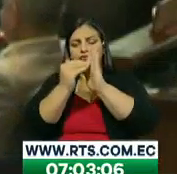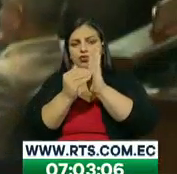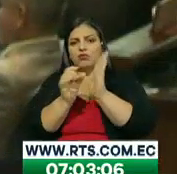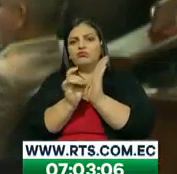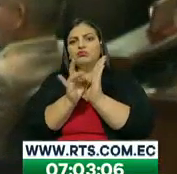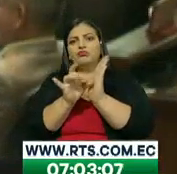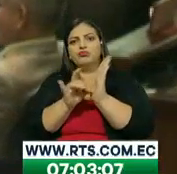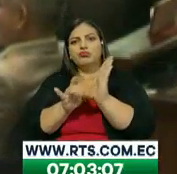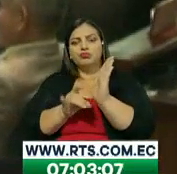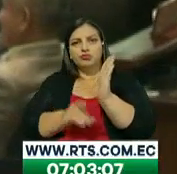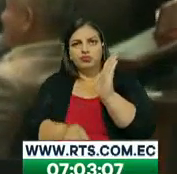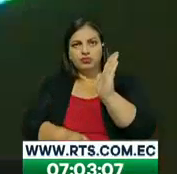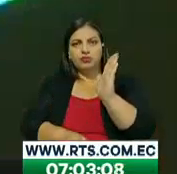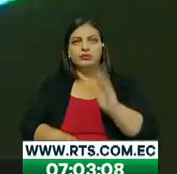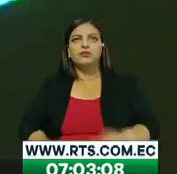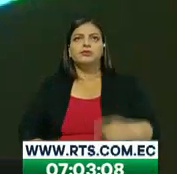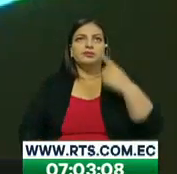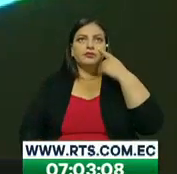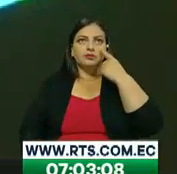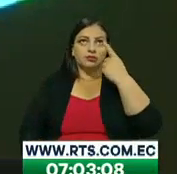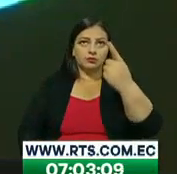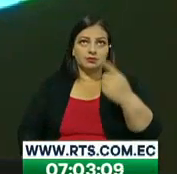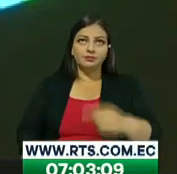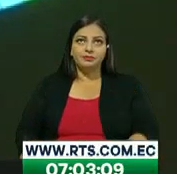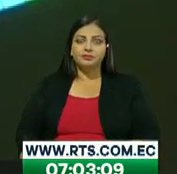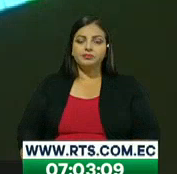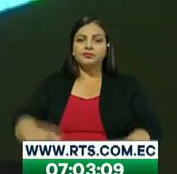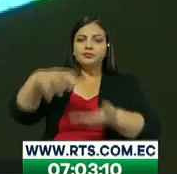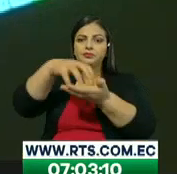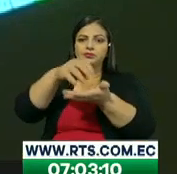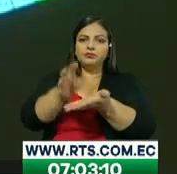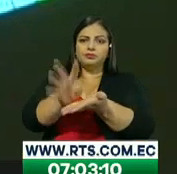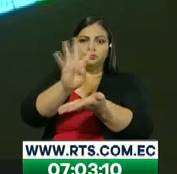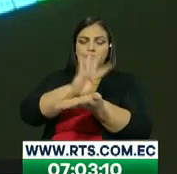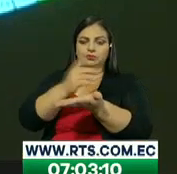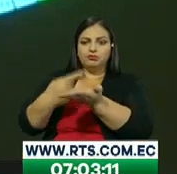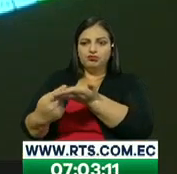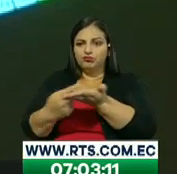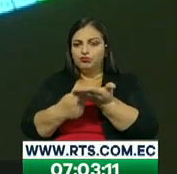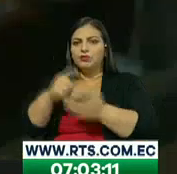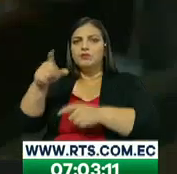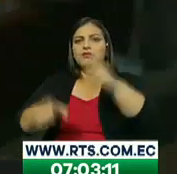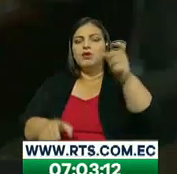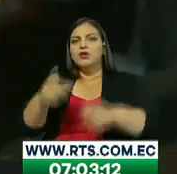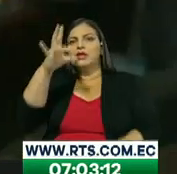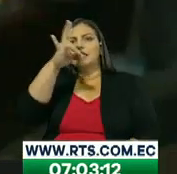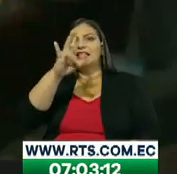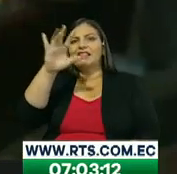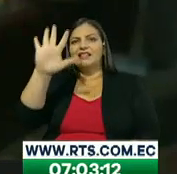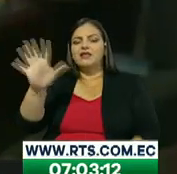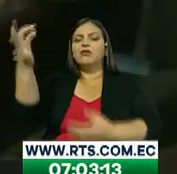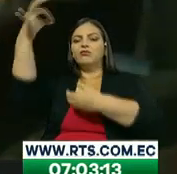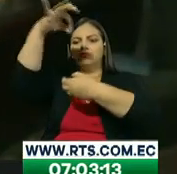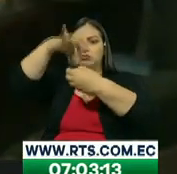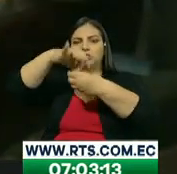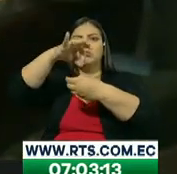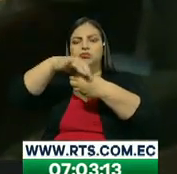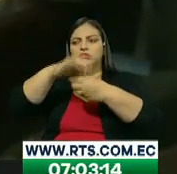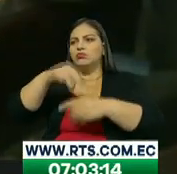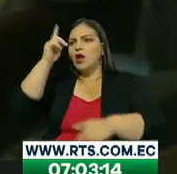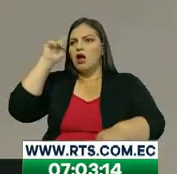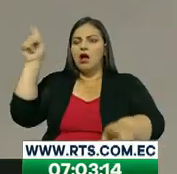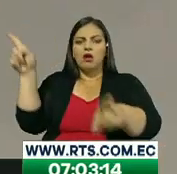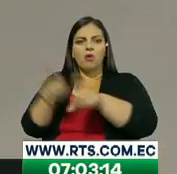Después de un intenso debate, el Pleno de la Asamblea Nacional aprobó con 75 votos afirmativos las reformas a la Ley Orgánica de Comunicación, entre lo que